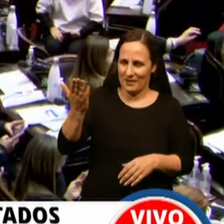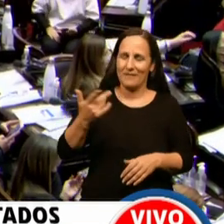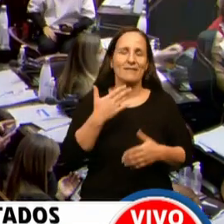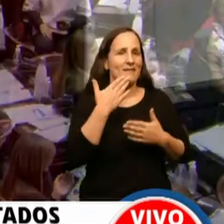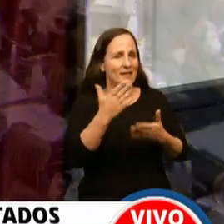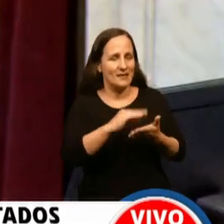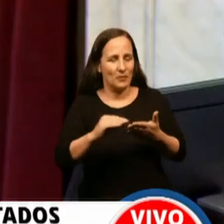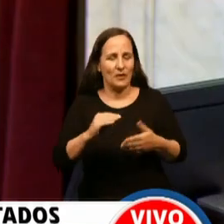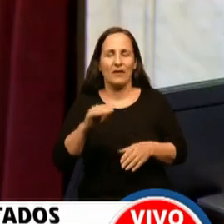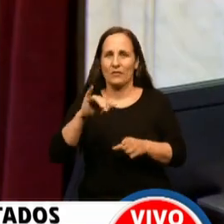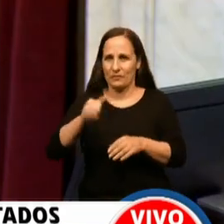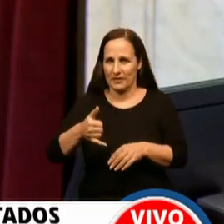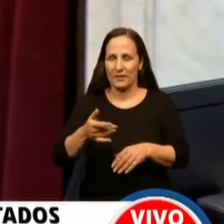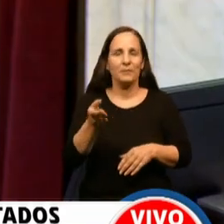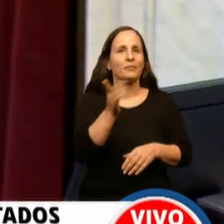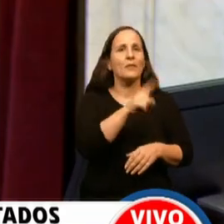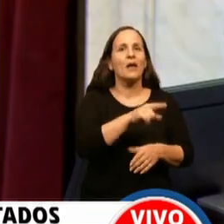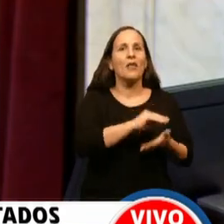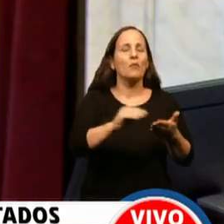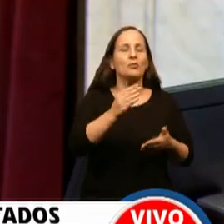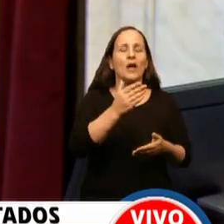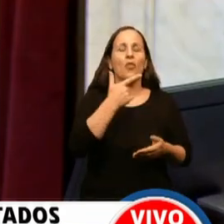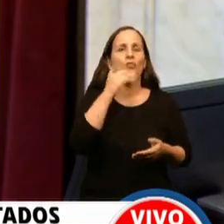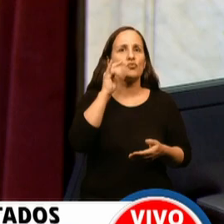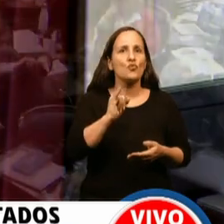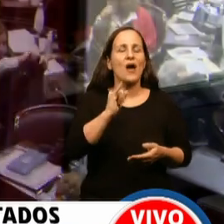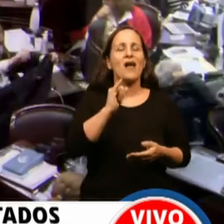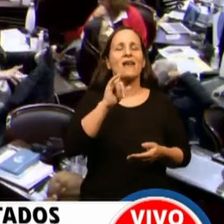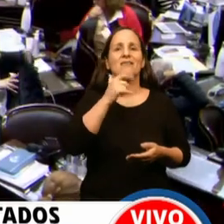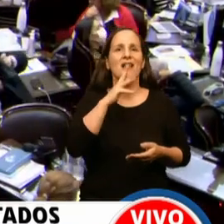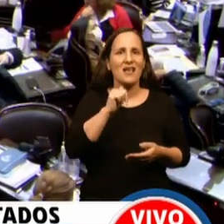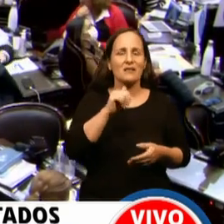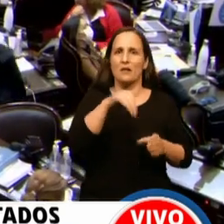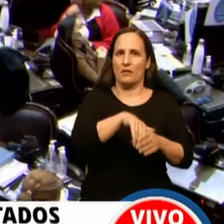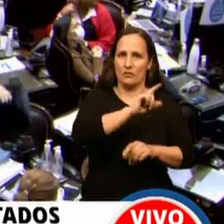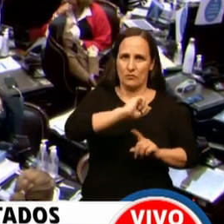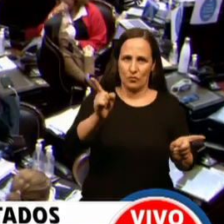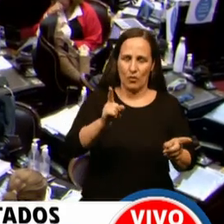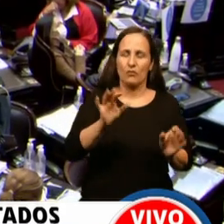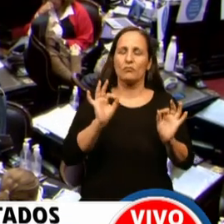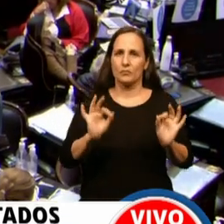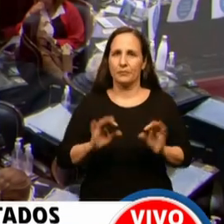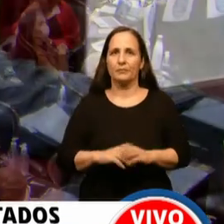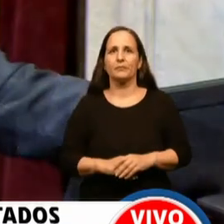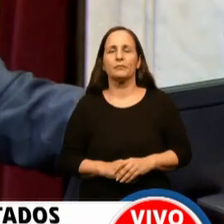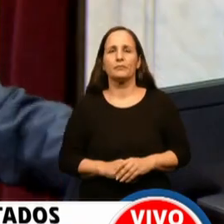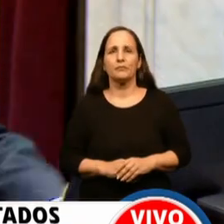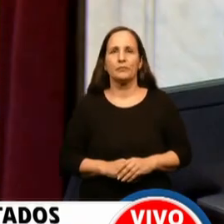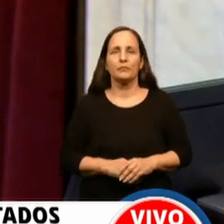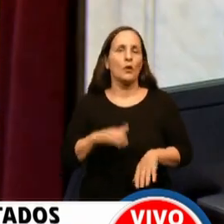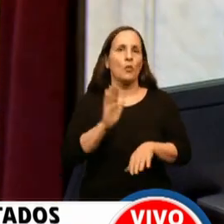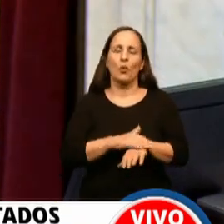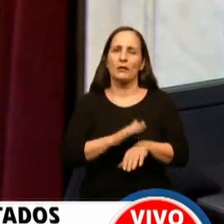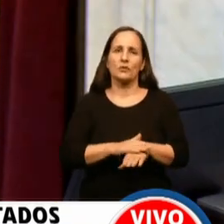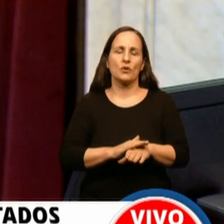afirmativo diputado sobre lastras facundo negativo diputado suárez lastra se cierra la